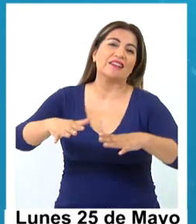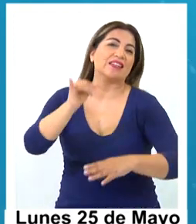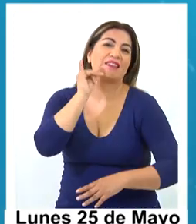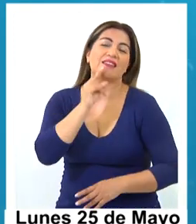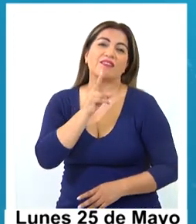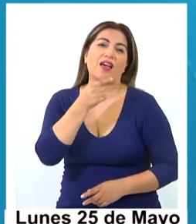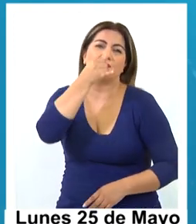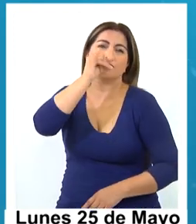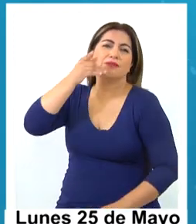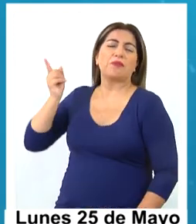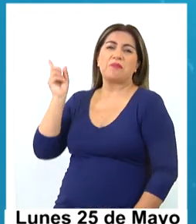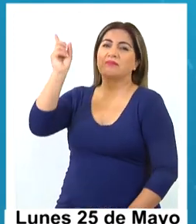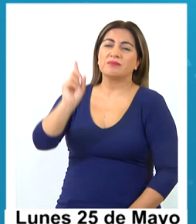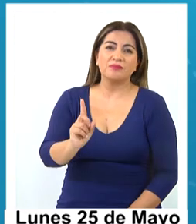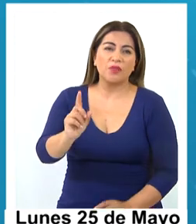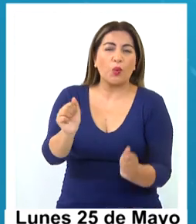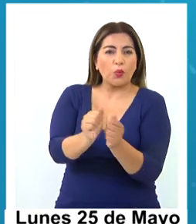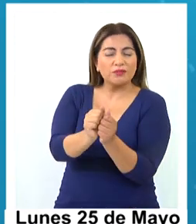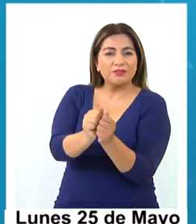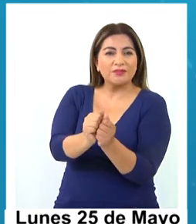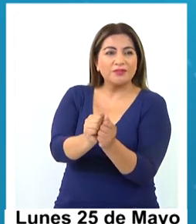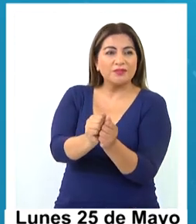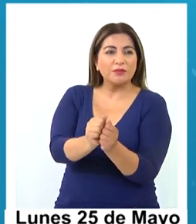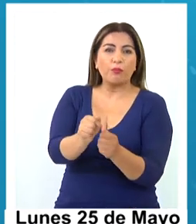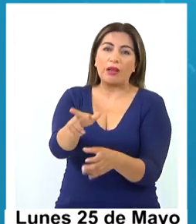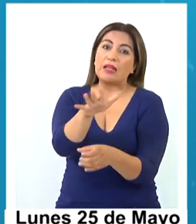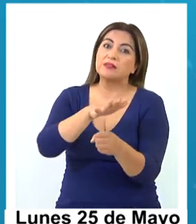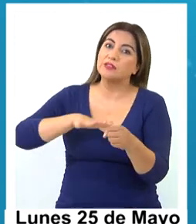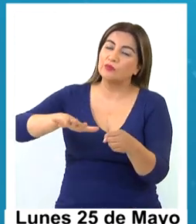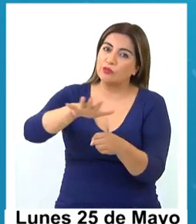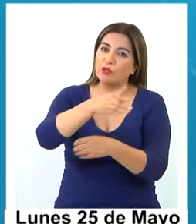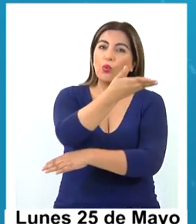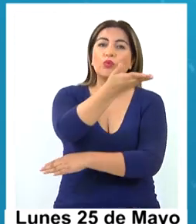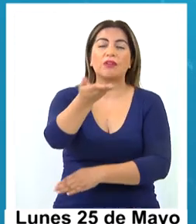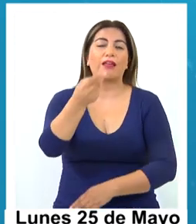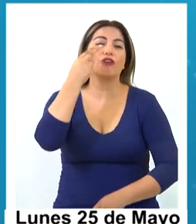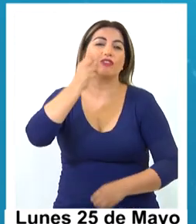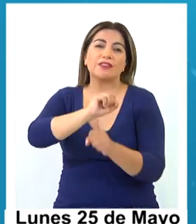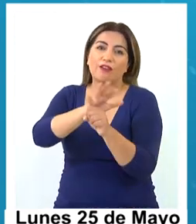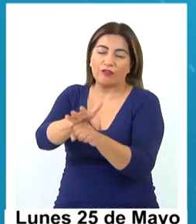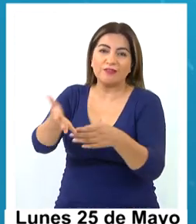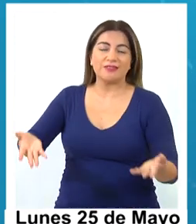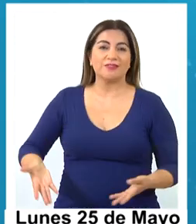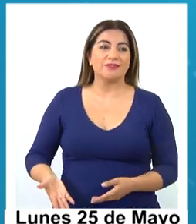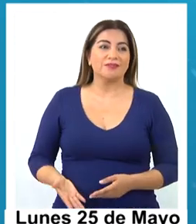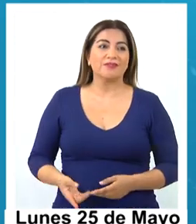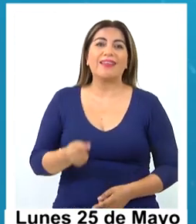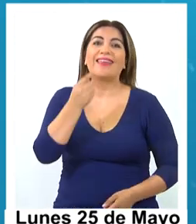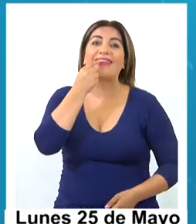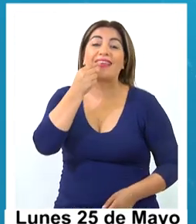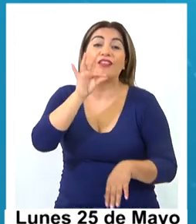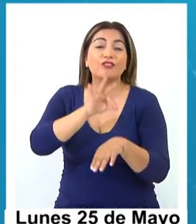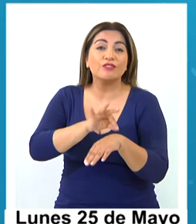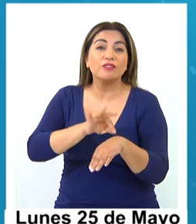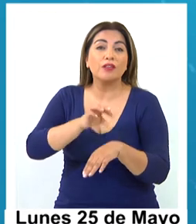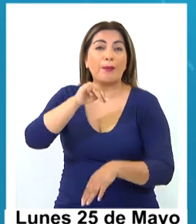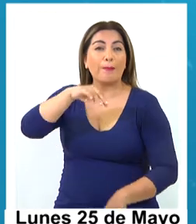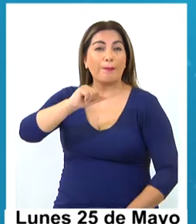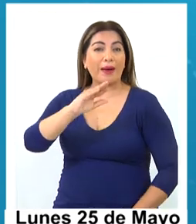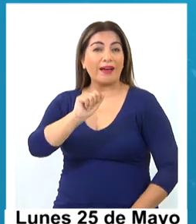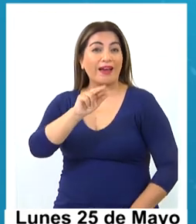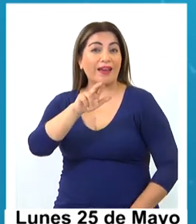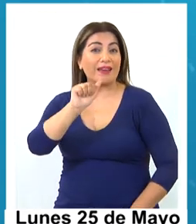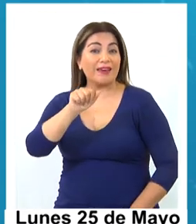la casa pero hace bastante tiempo que no estaba junto a nosotros por las circunstancias que ya todos sabemos estamos con la dentista la